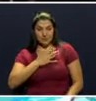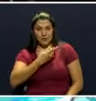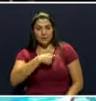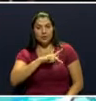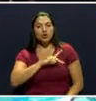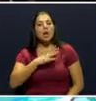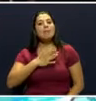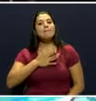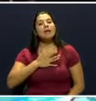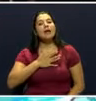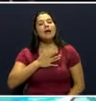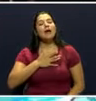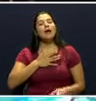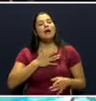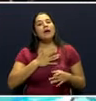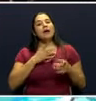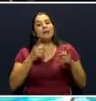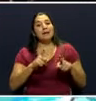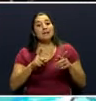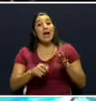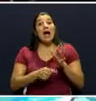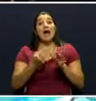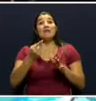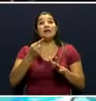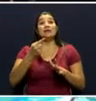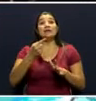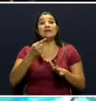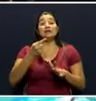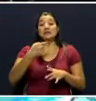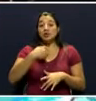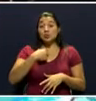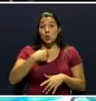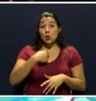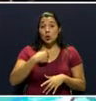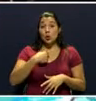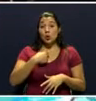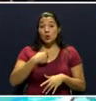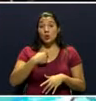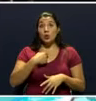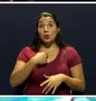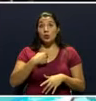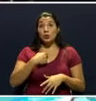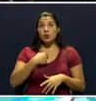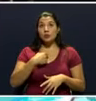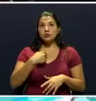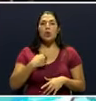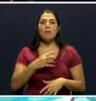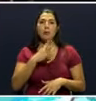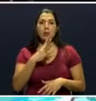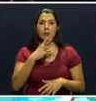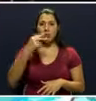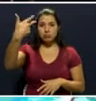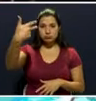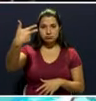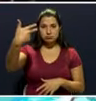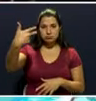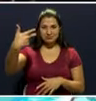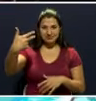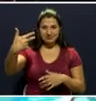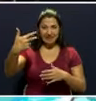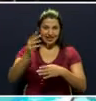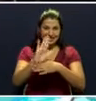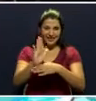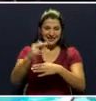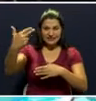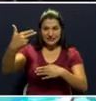pasa que estoy al aire y estoy todo el tiempo tentado de tocarme la cara.